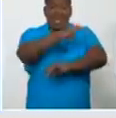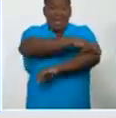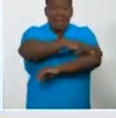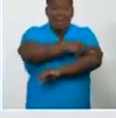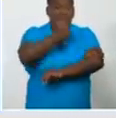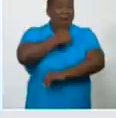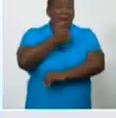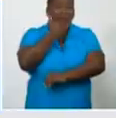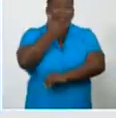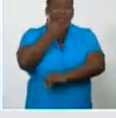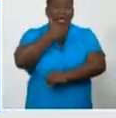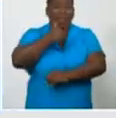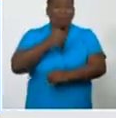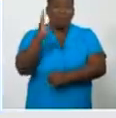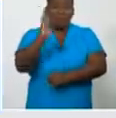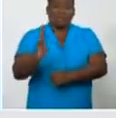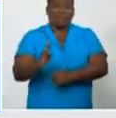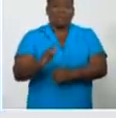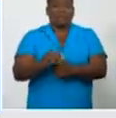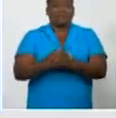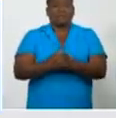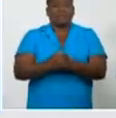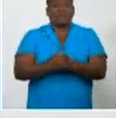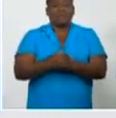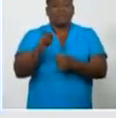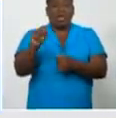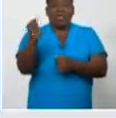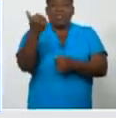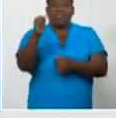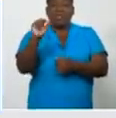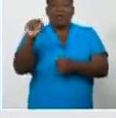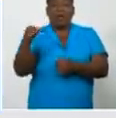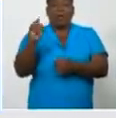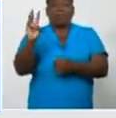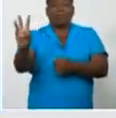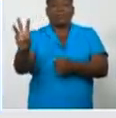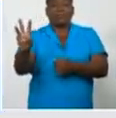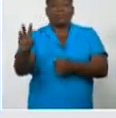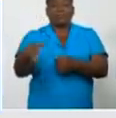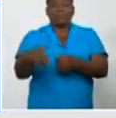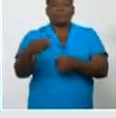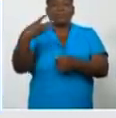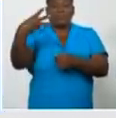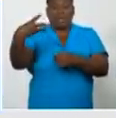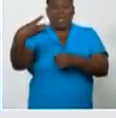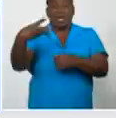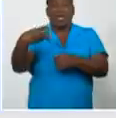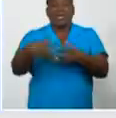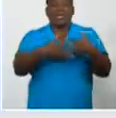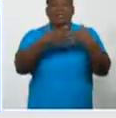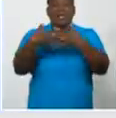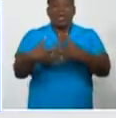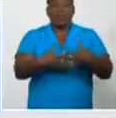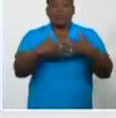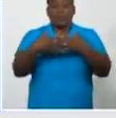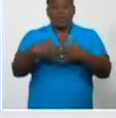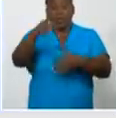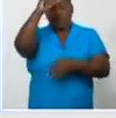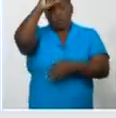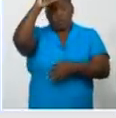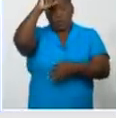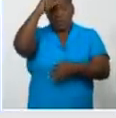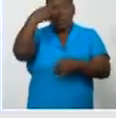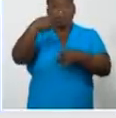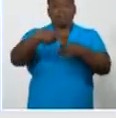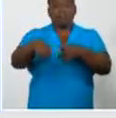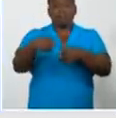las Américas, Brasil, con el 10,3%, Estados Unidos, Turquía, Argentina, Irán. Los que tienen mayor número